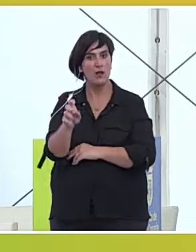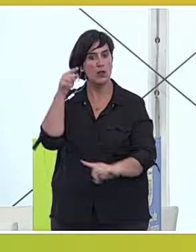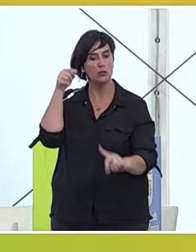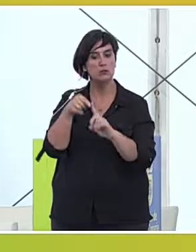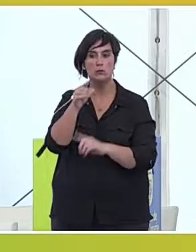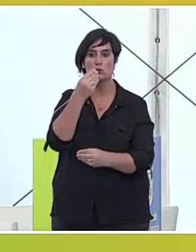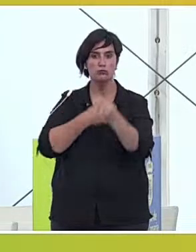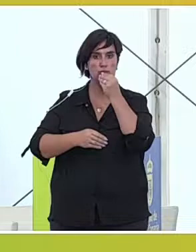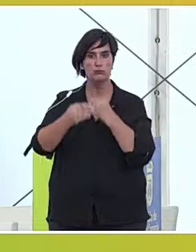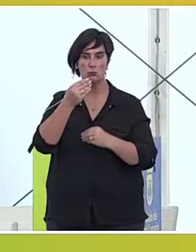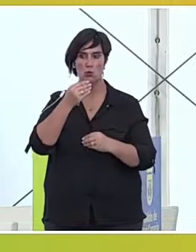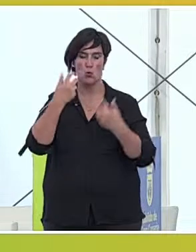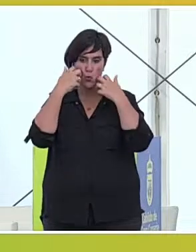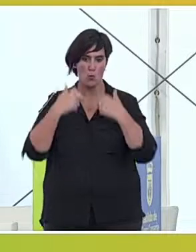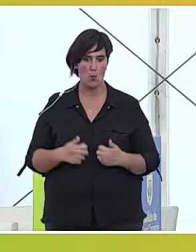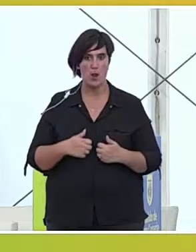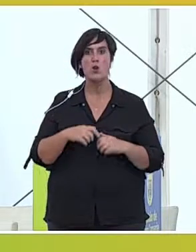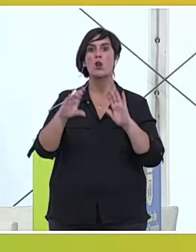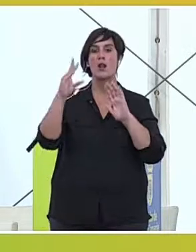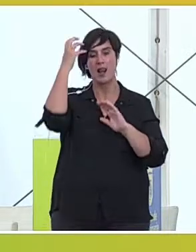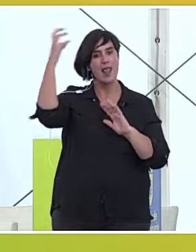Decreto 140/2003.